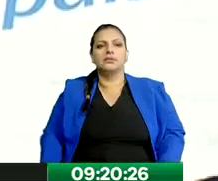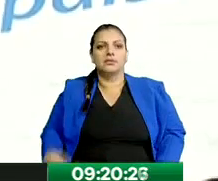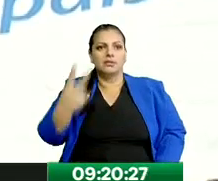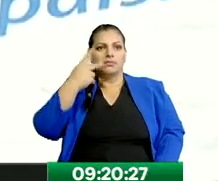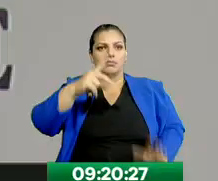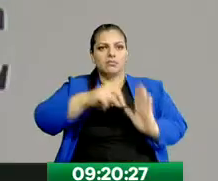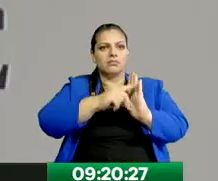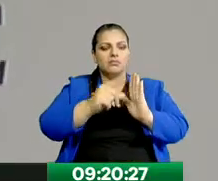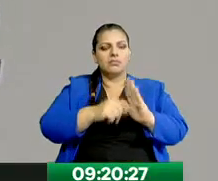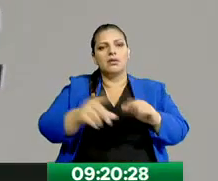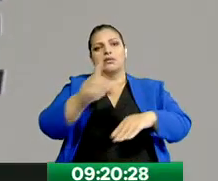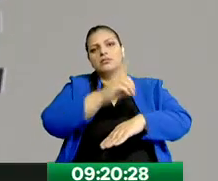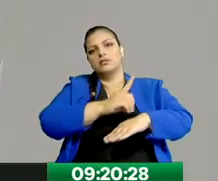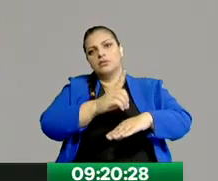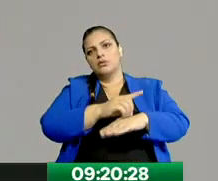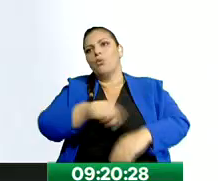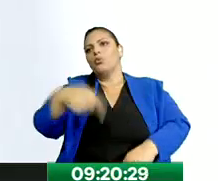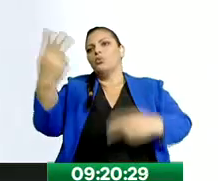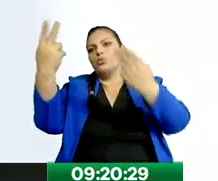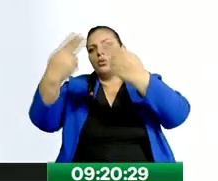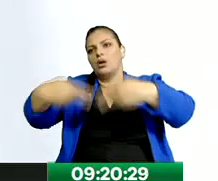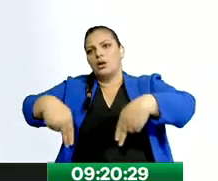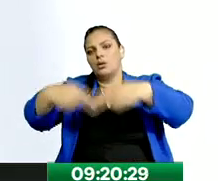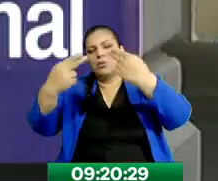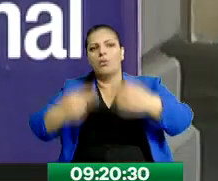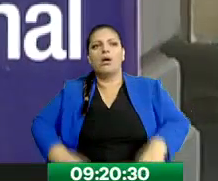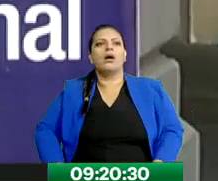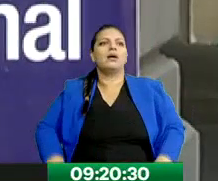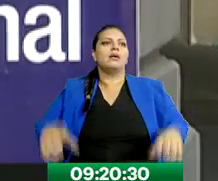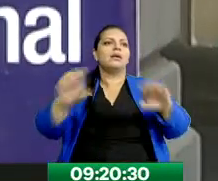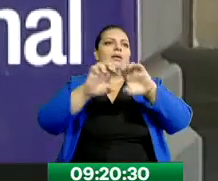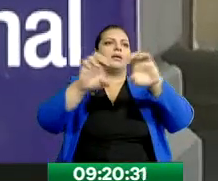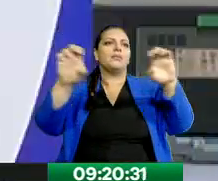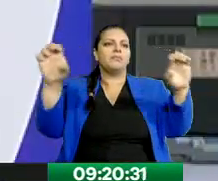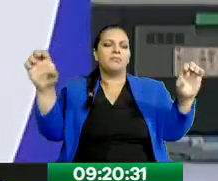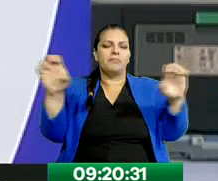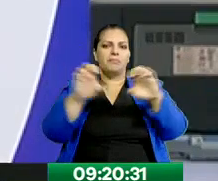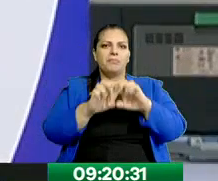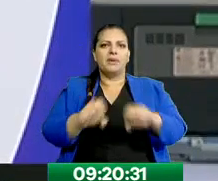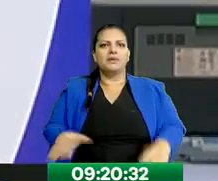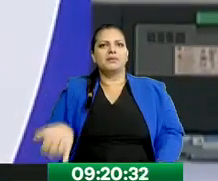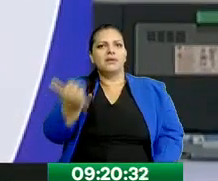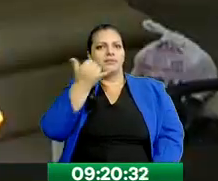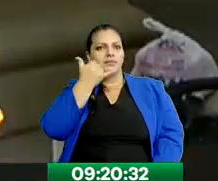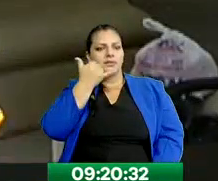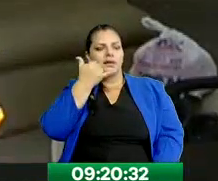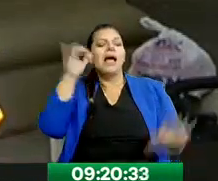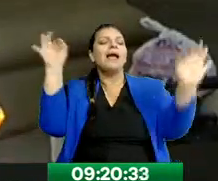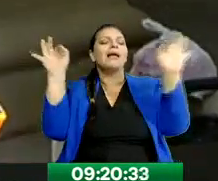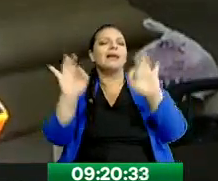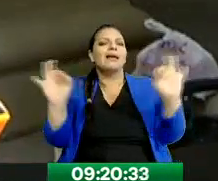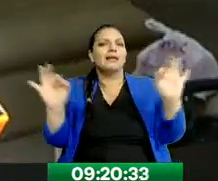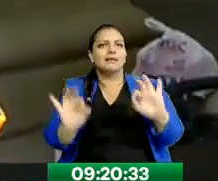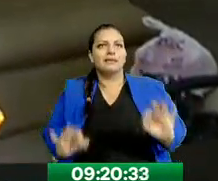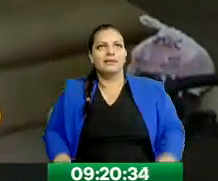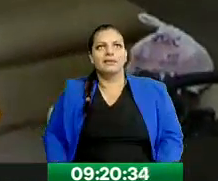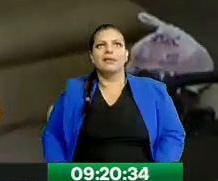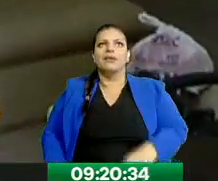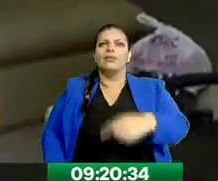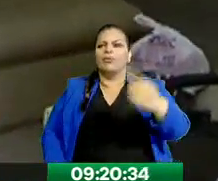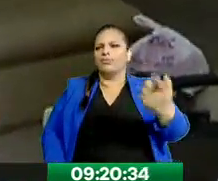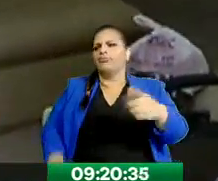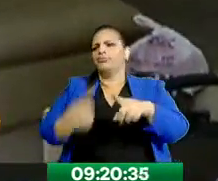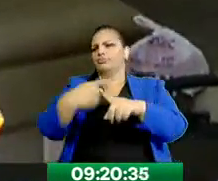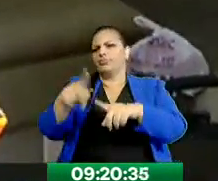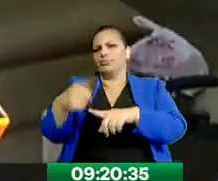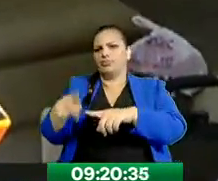SRI, Servicio Nacional de Aduanas, CENEL, Agencia Nacional de Tránsito y el IES. Estamos ayudando al coactivado de manera directa que pueda